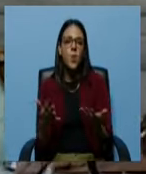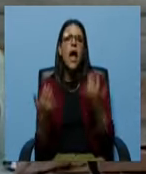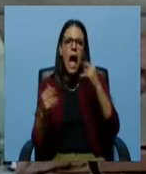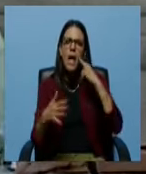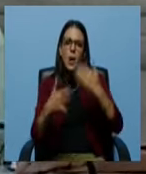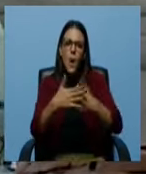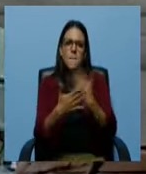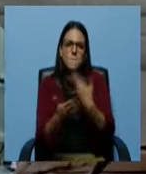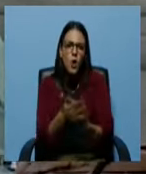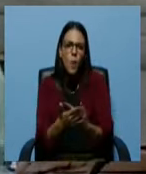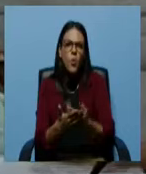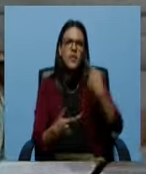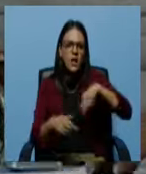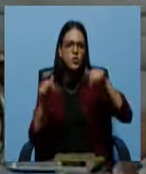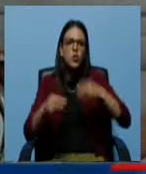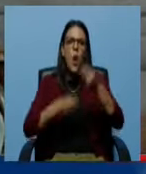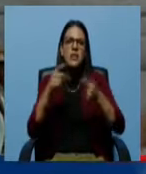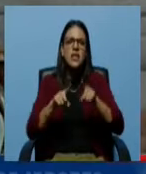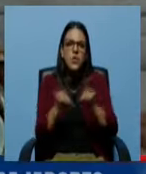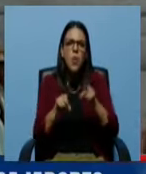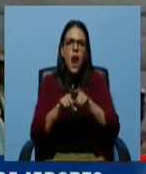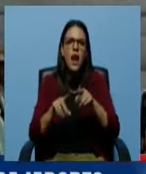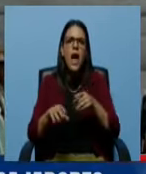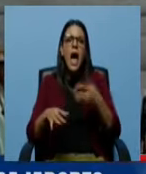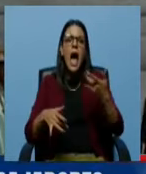propuestas ya, ahorita estamos en una gran jornada